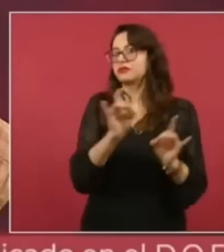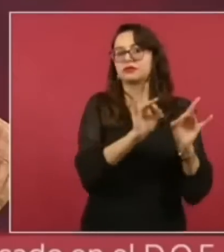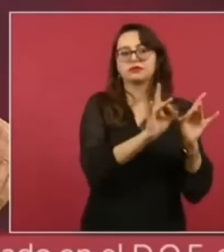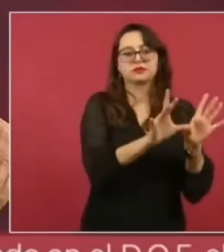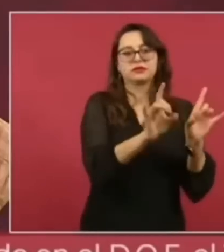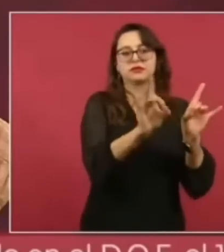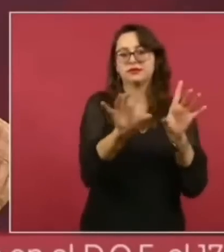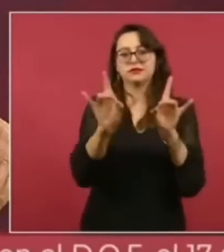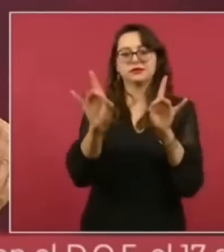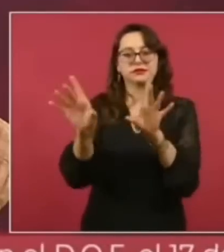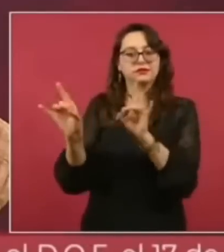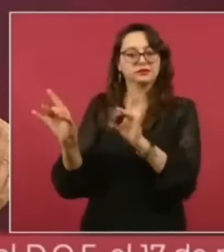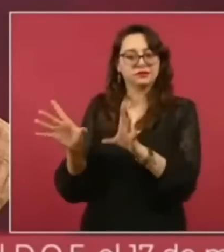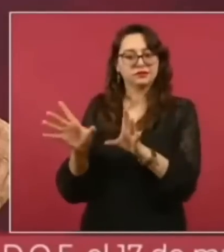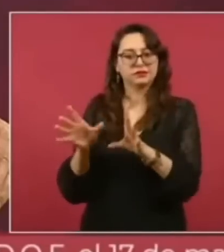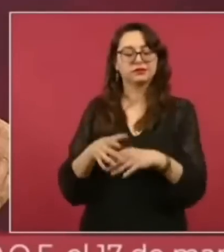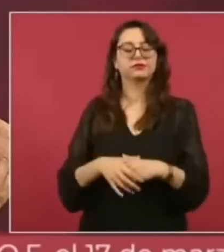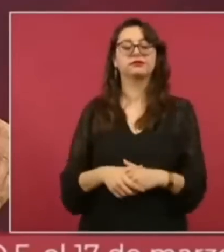y